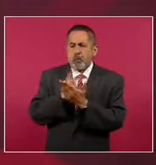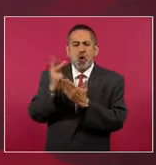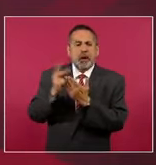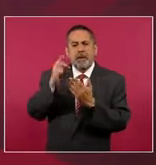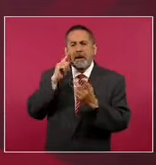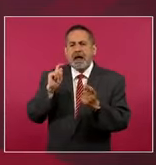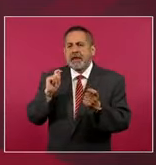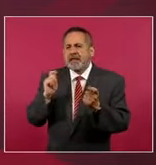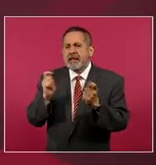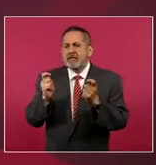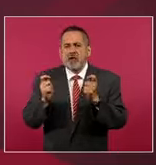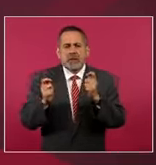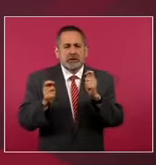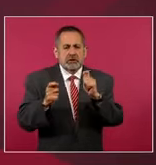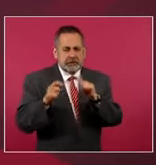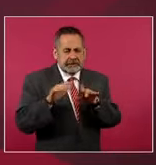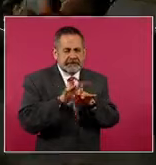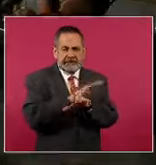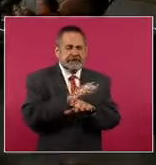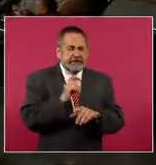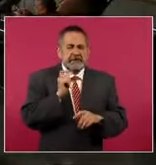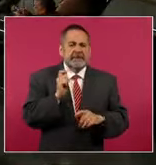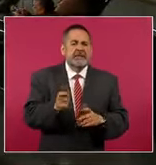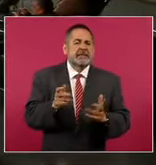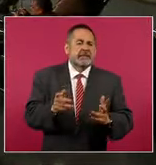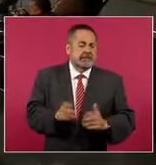transformación en donde